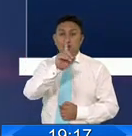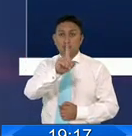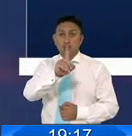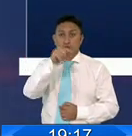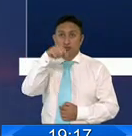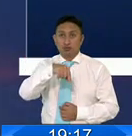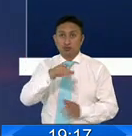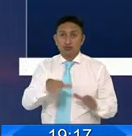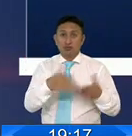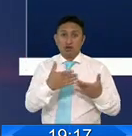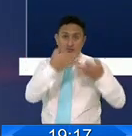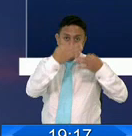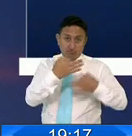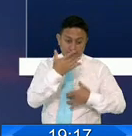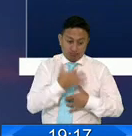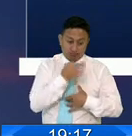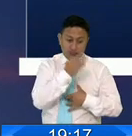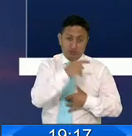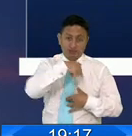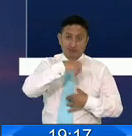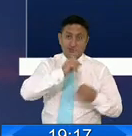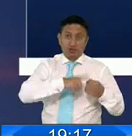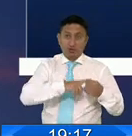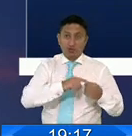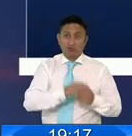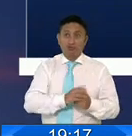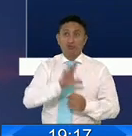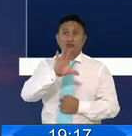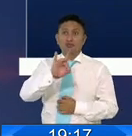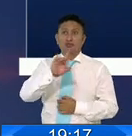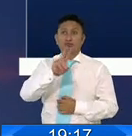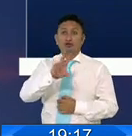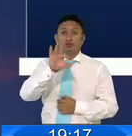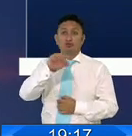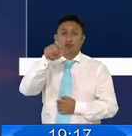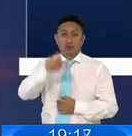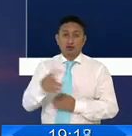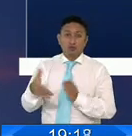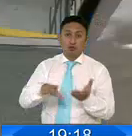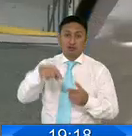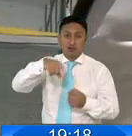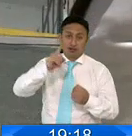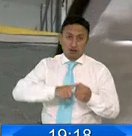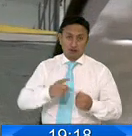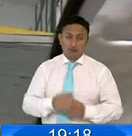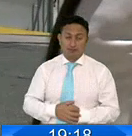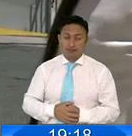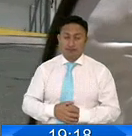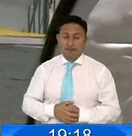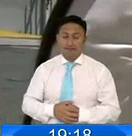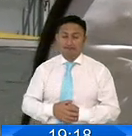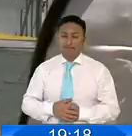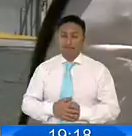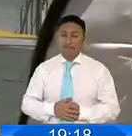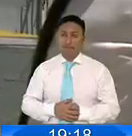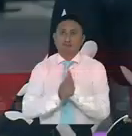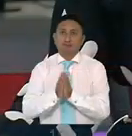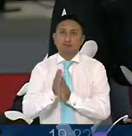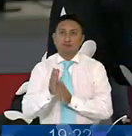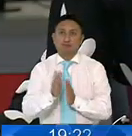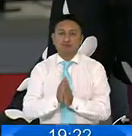22.281 corresponden a contagiados en Quito, con 829 fallecidos. Informó Adriana